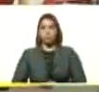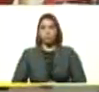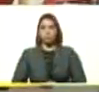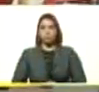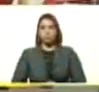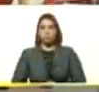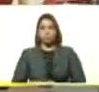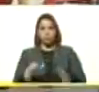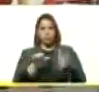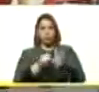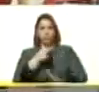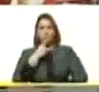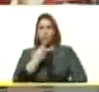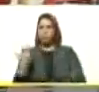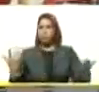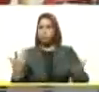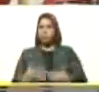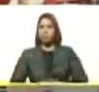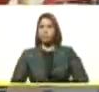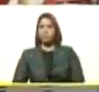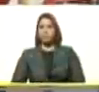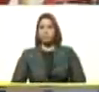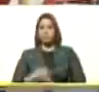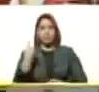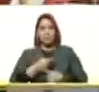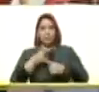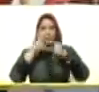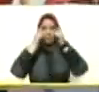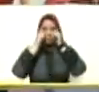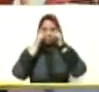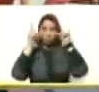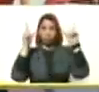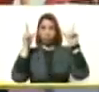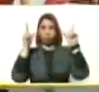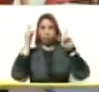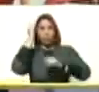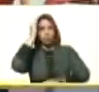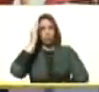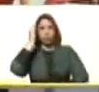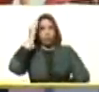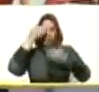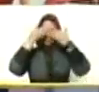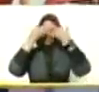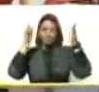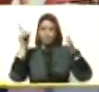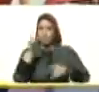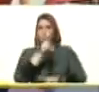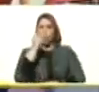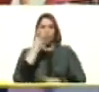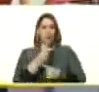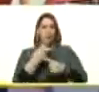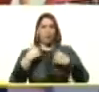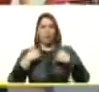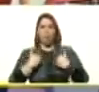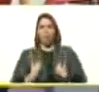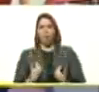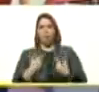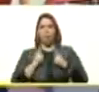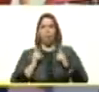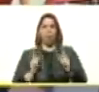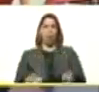Y es donde yo digo, hay que despertar la conciencia. No hay que descansar,